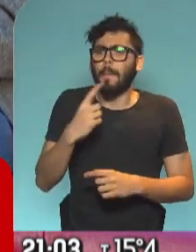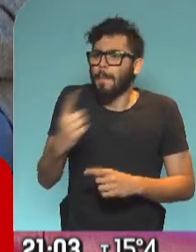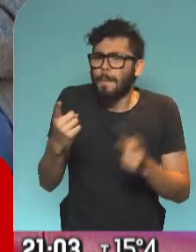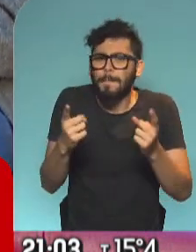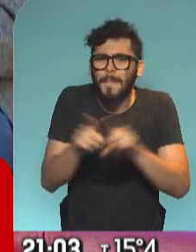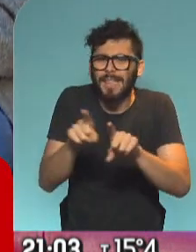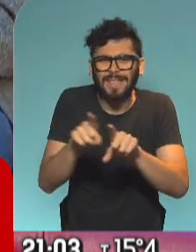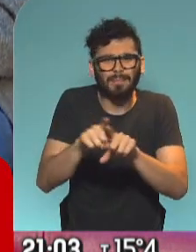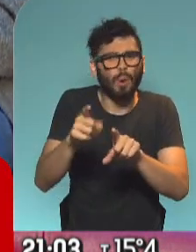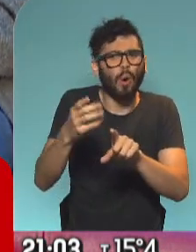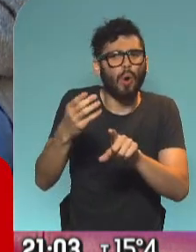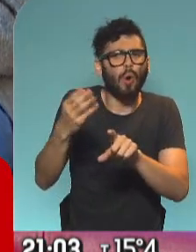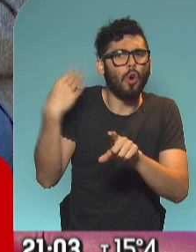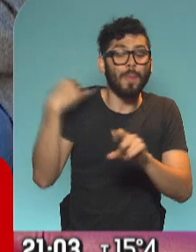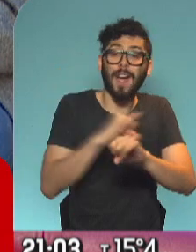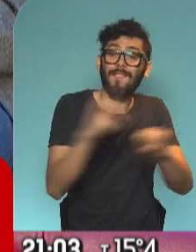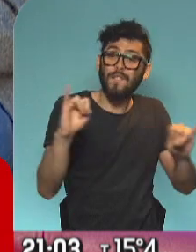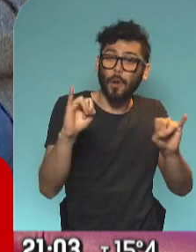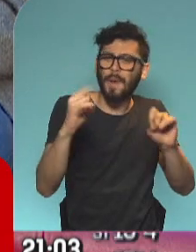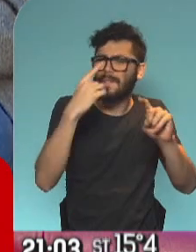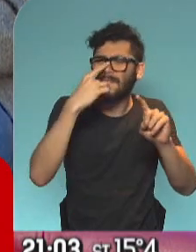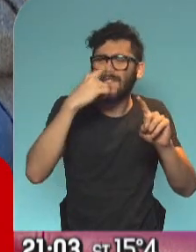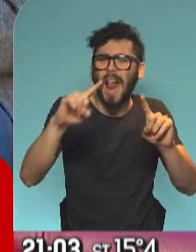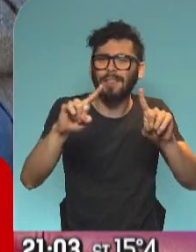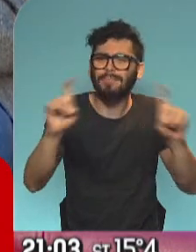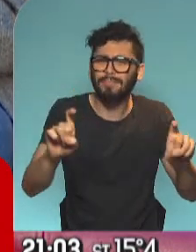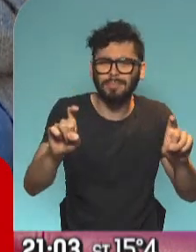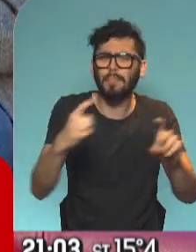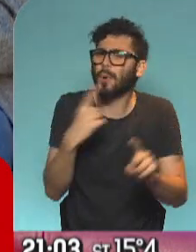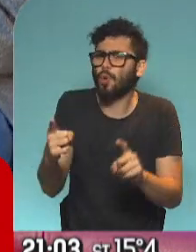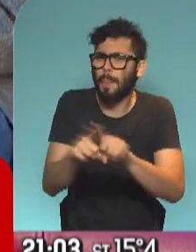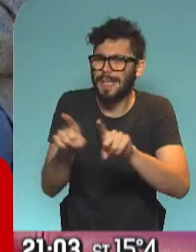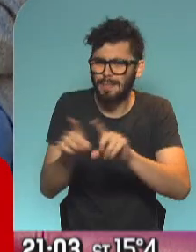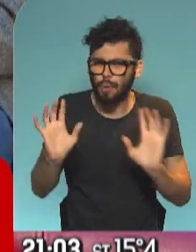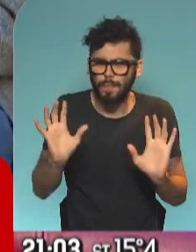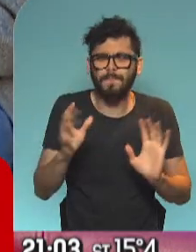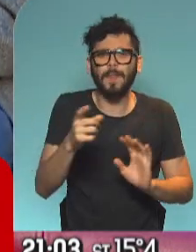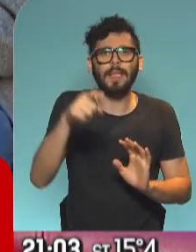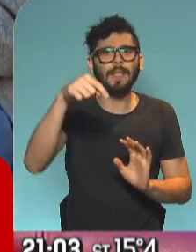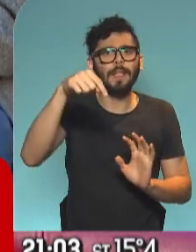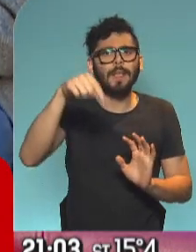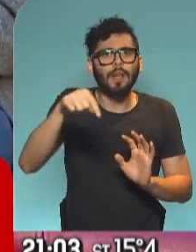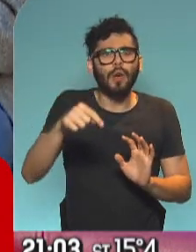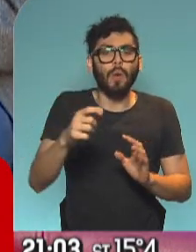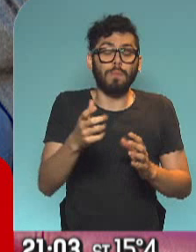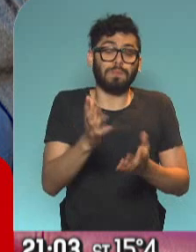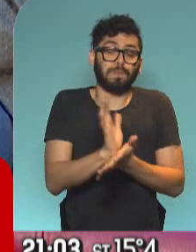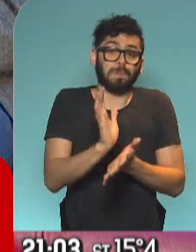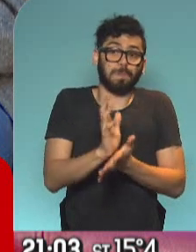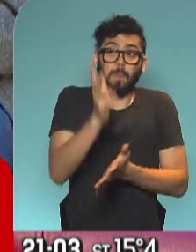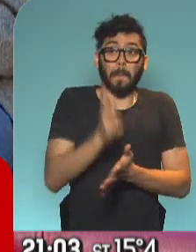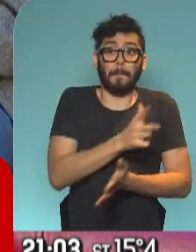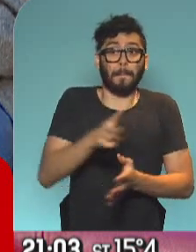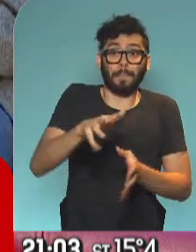pregunta que genera el informe en el final. Esta postura, este giro histórico del Vaticano, ¿es